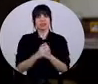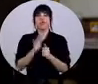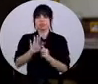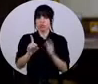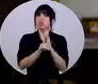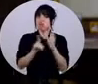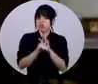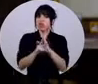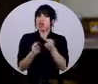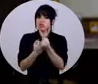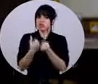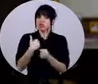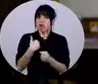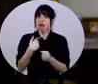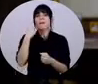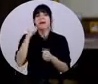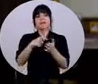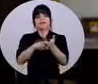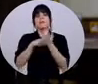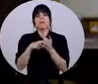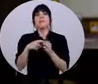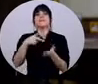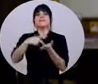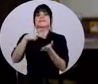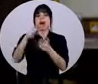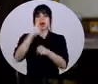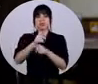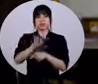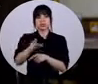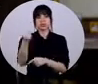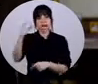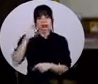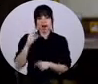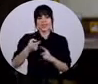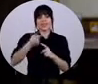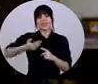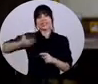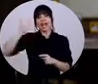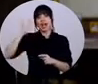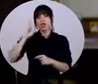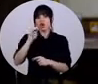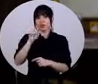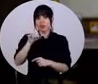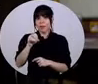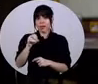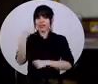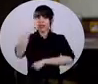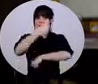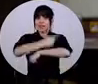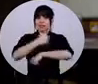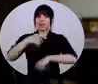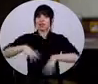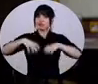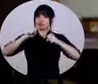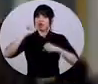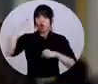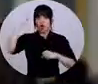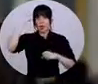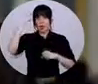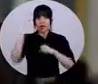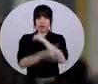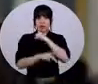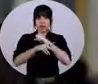a las y los educadores en las calles, exigiendo, con el derecho que les asiste, el pago oportuno de su salario.